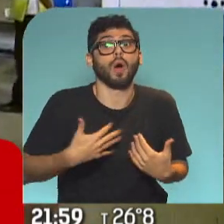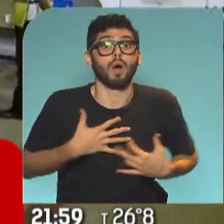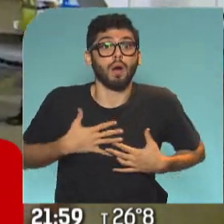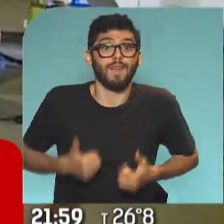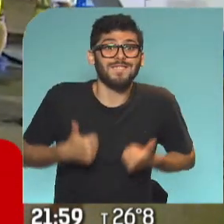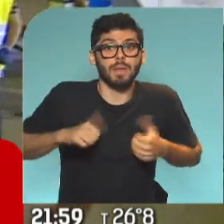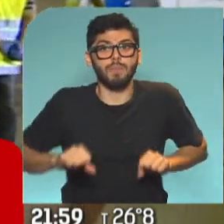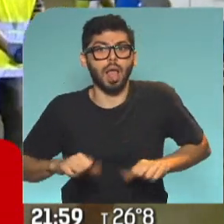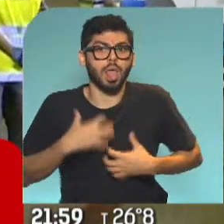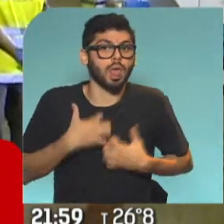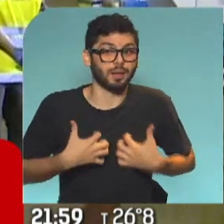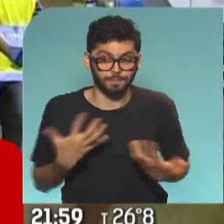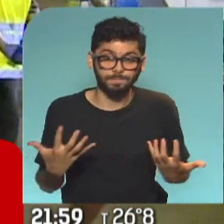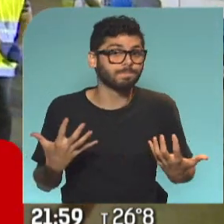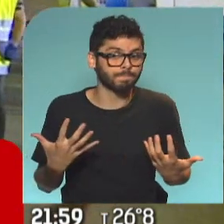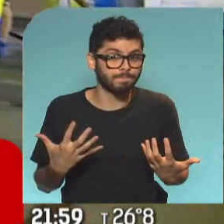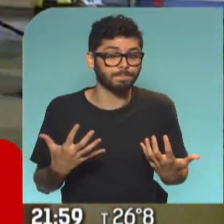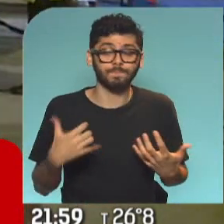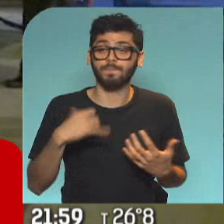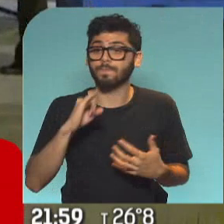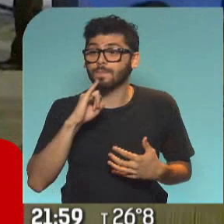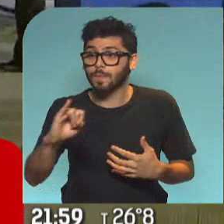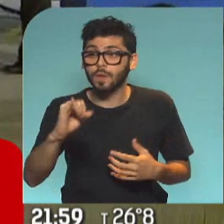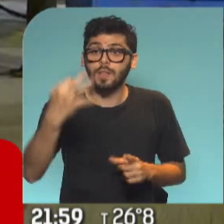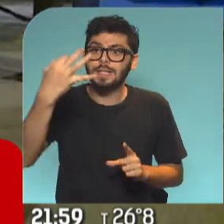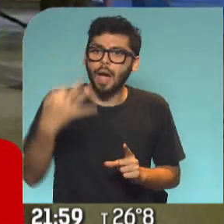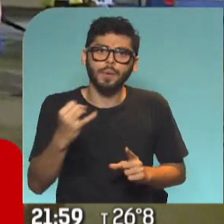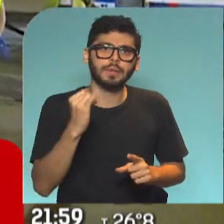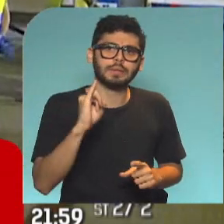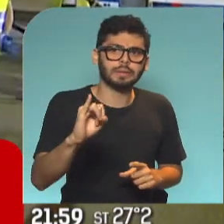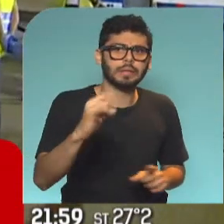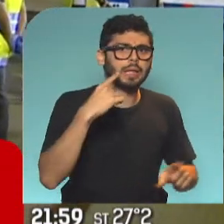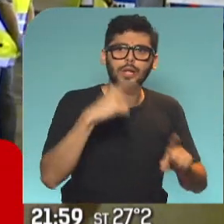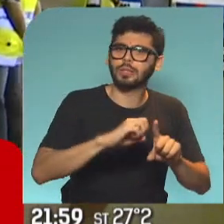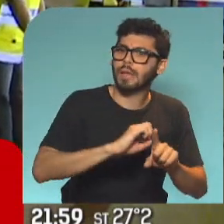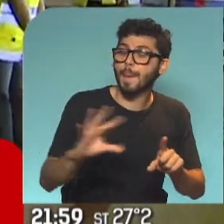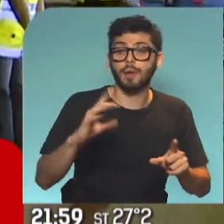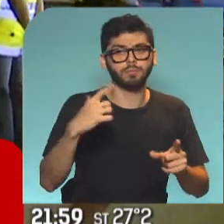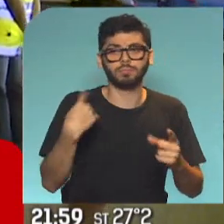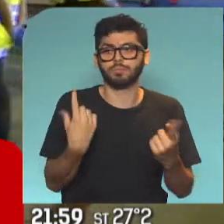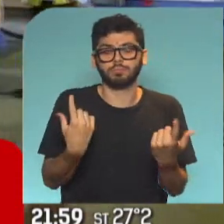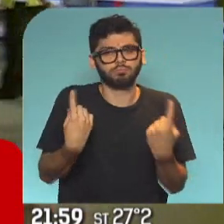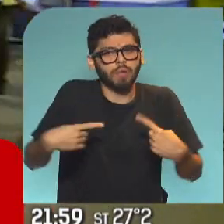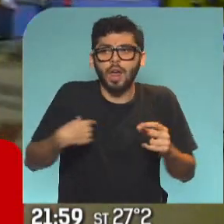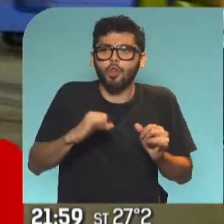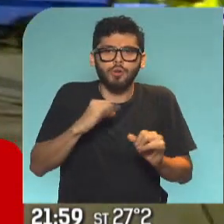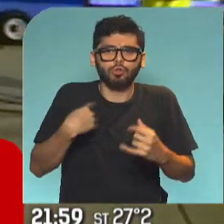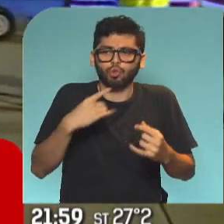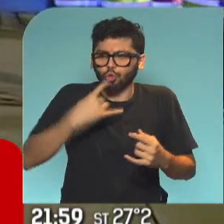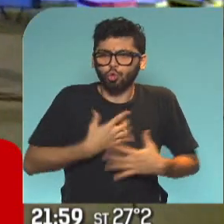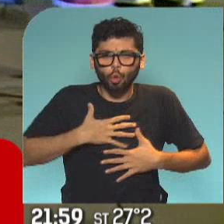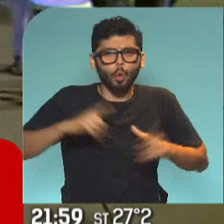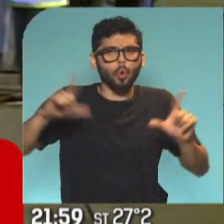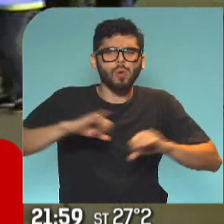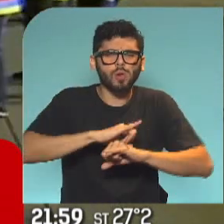la población, ¿eh? Esto de advertir qué es correcto, qué no es correcto, de llevar información clara,